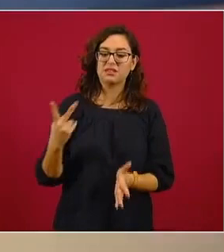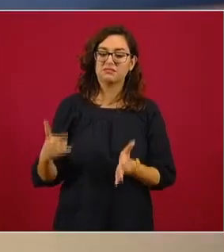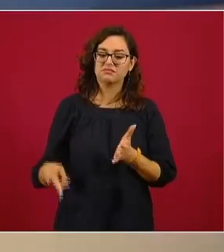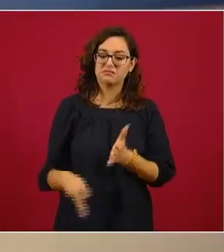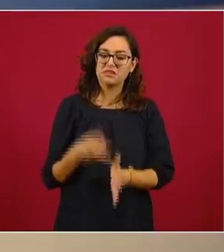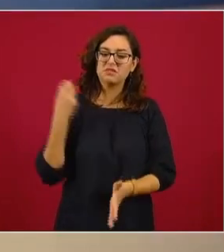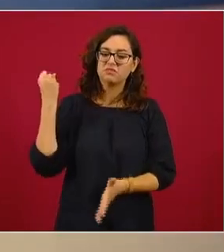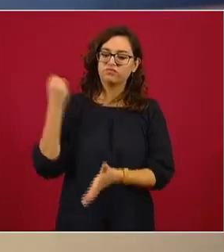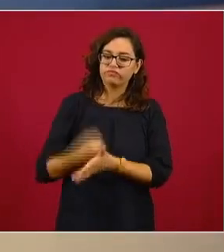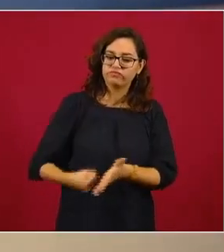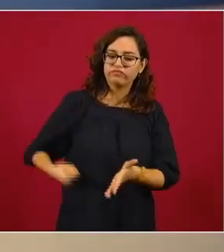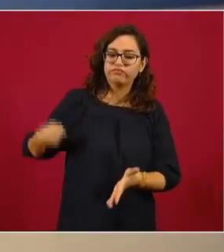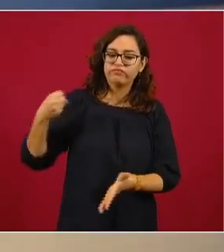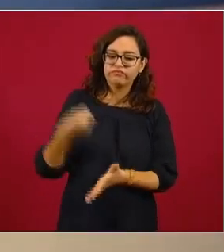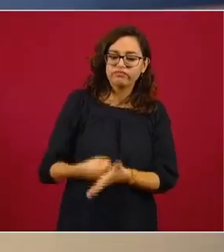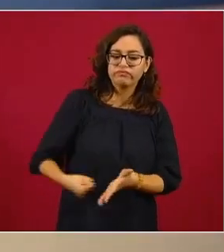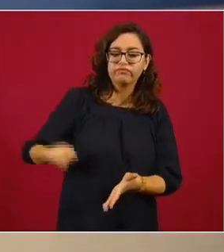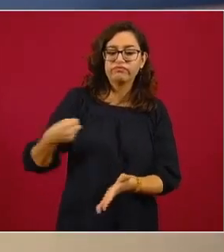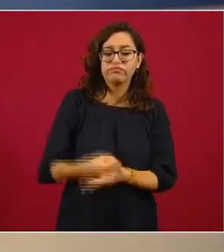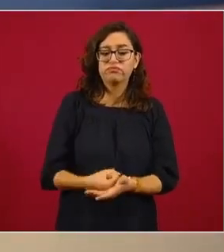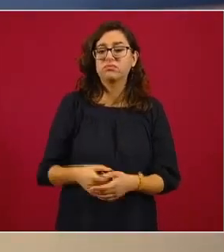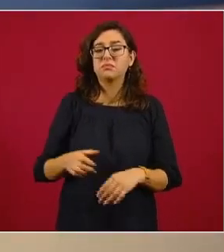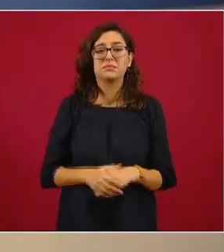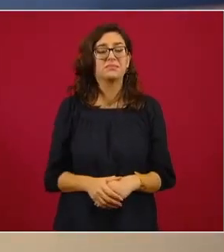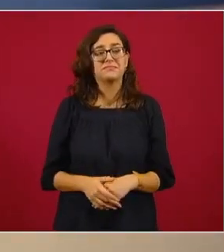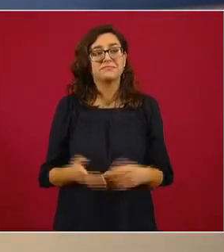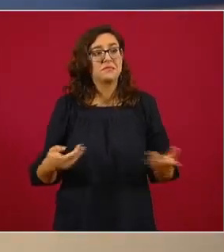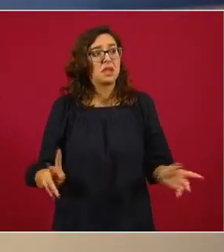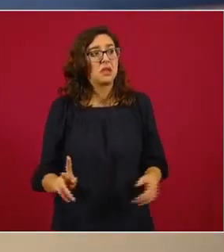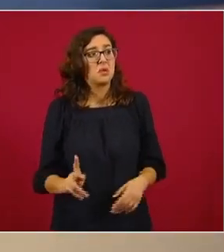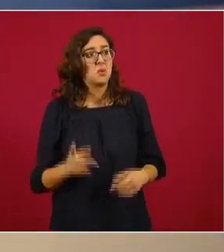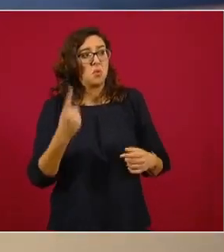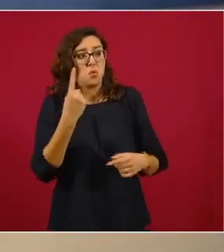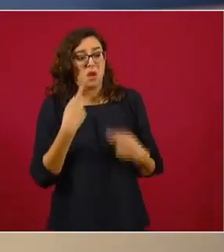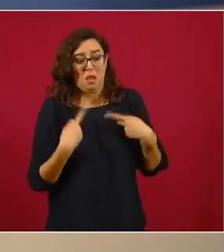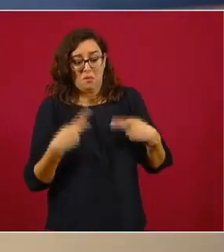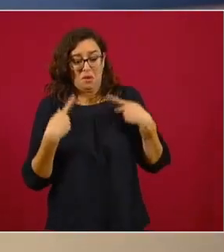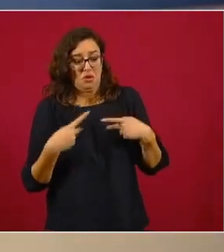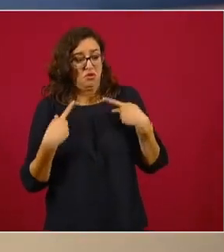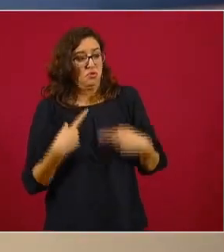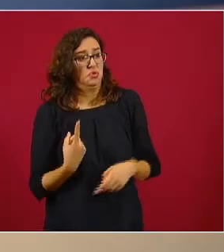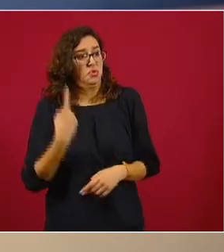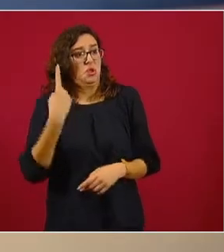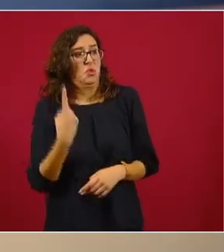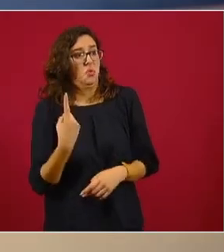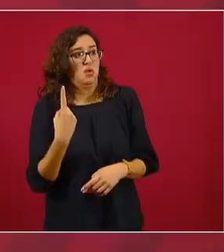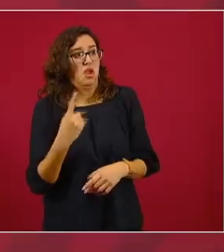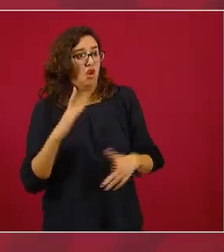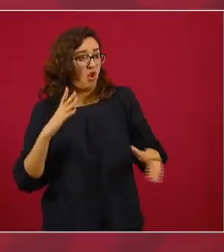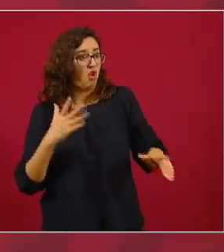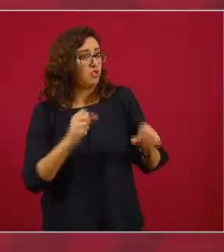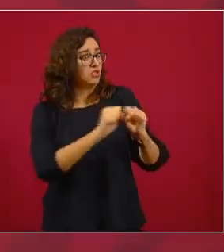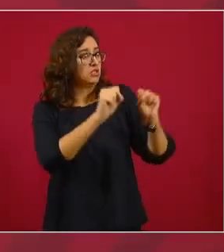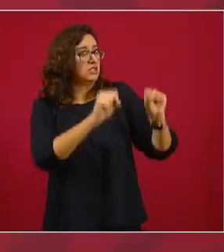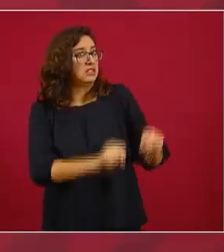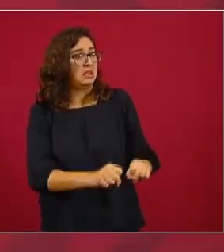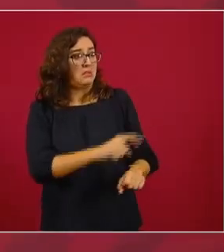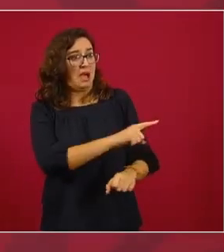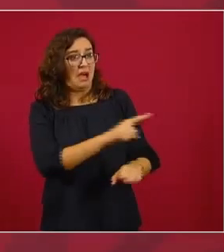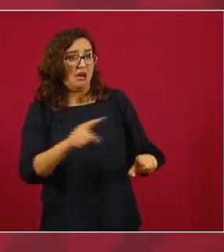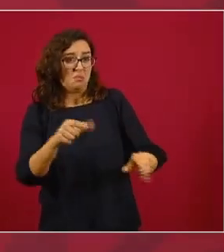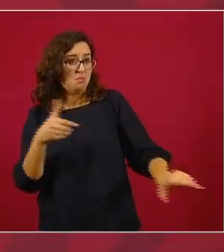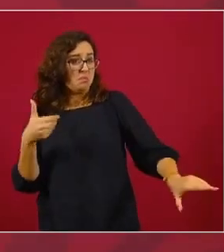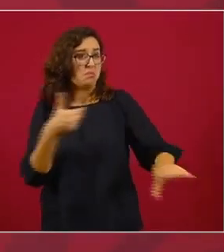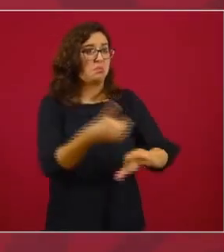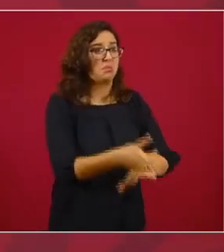todo el tiempo. Presidente, pero un ciudadano no puede contra un sistema tan persistentemente podrido, presidente. Un ciudadano, pero somos muchos